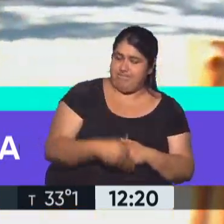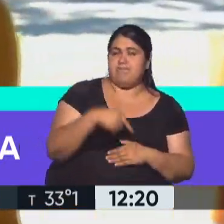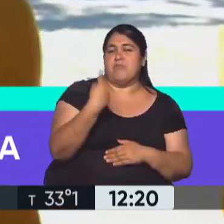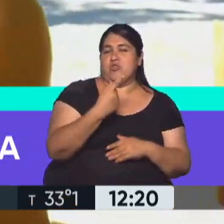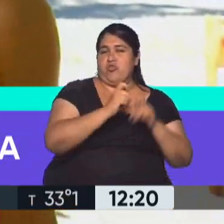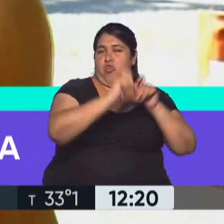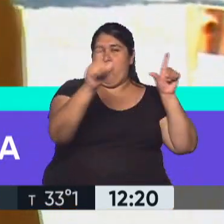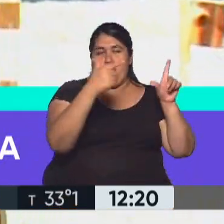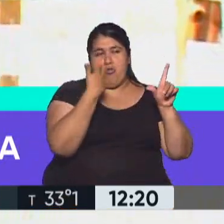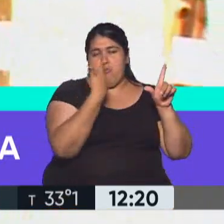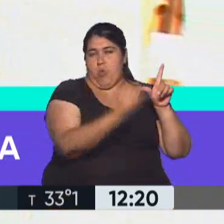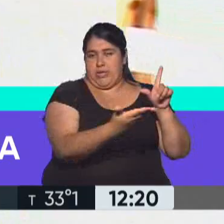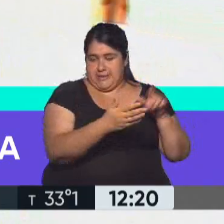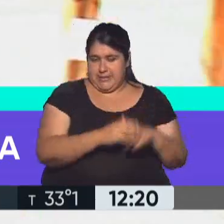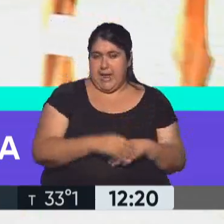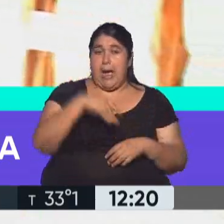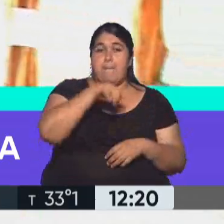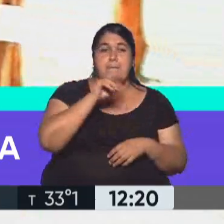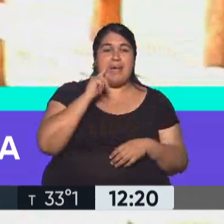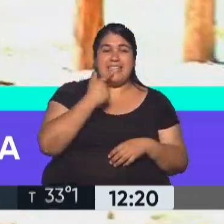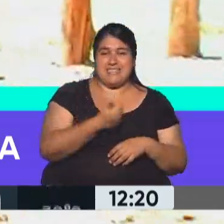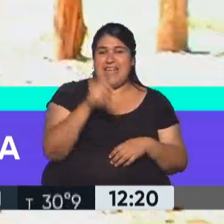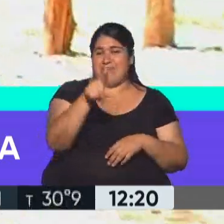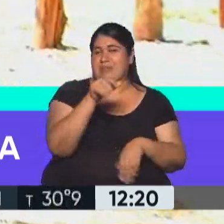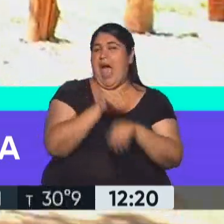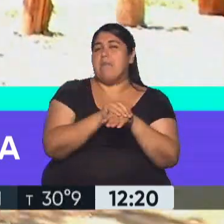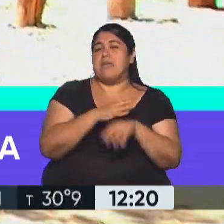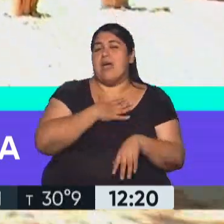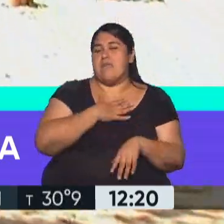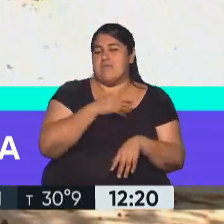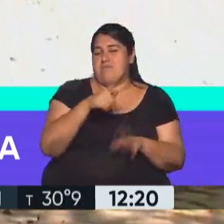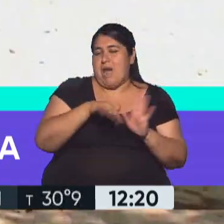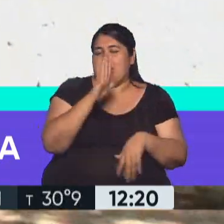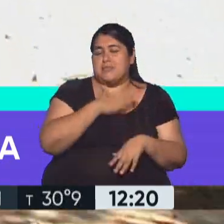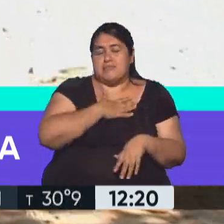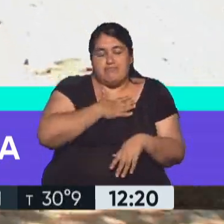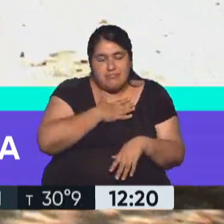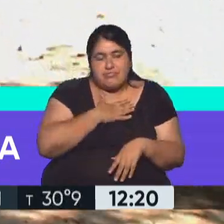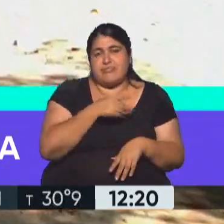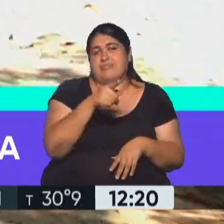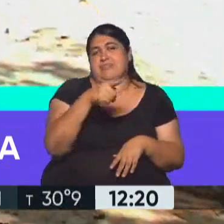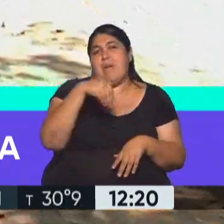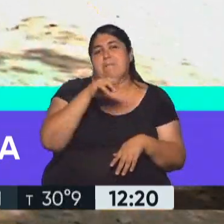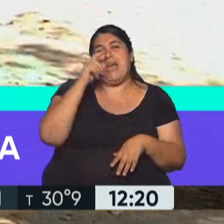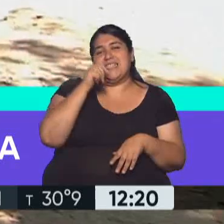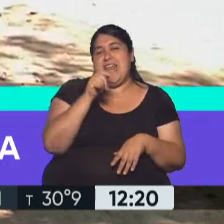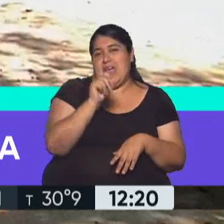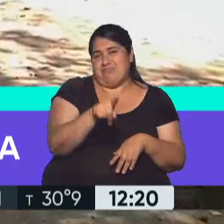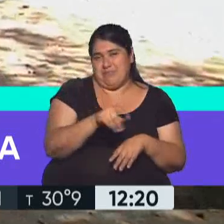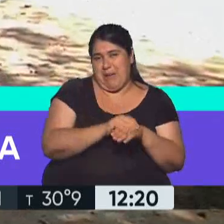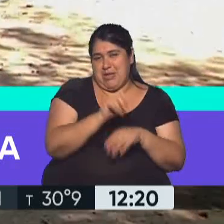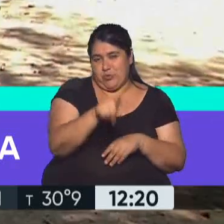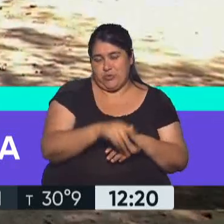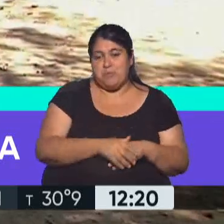lugar, también con Marisa, que es una de las amigas personales, una de las más íntimas que tenía Marcela, que de alguna manera